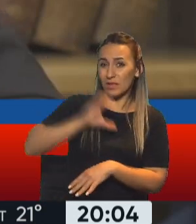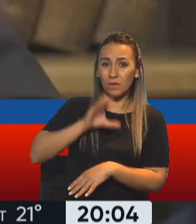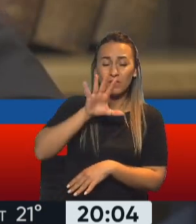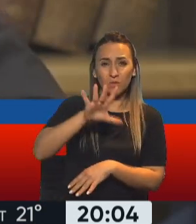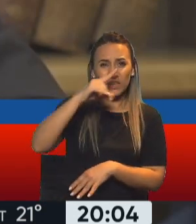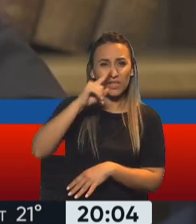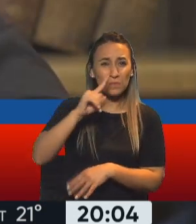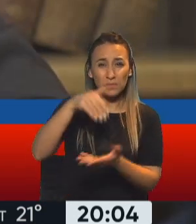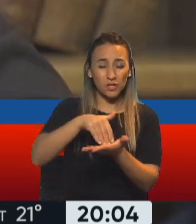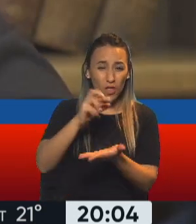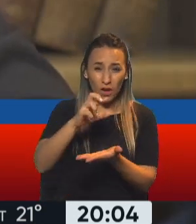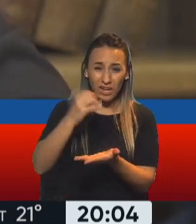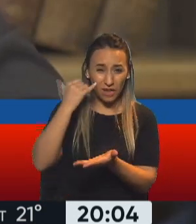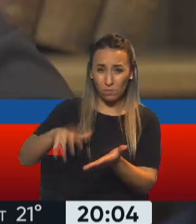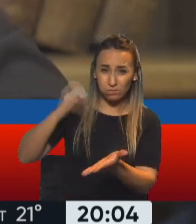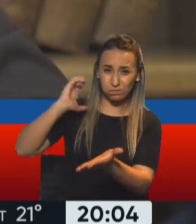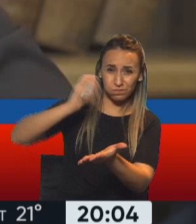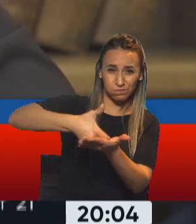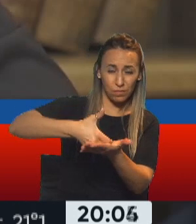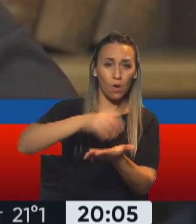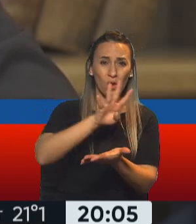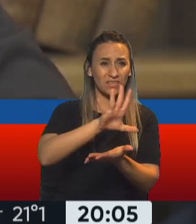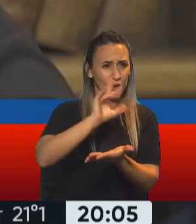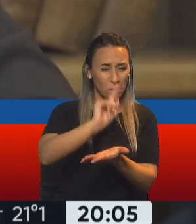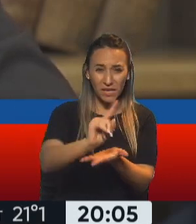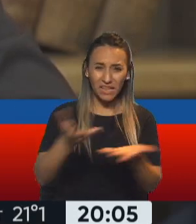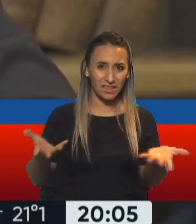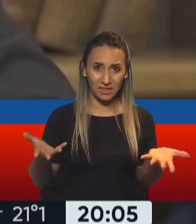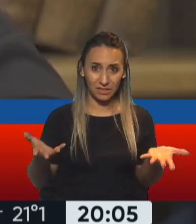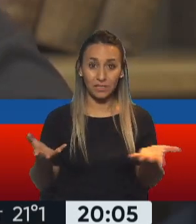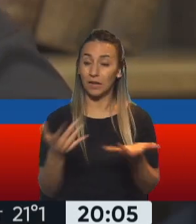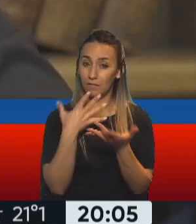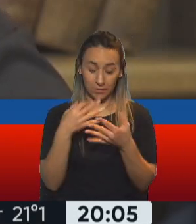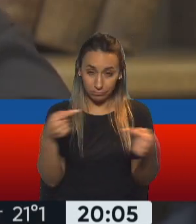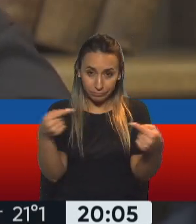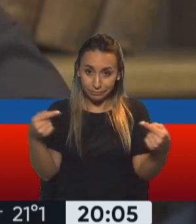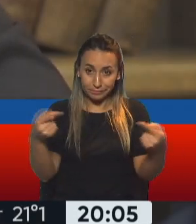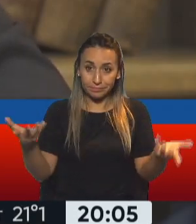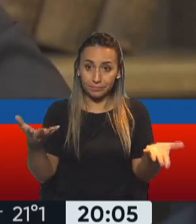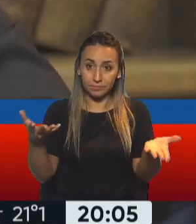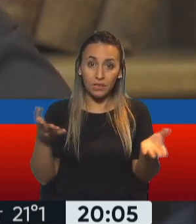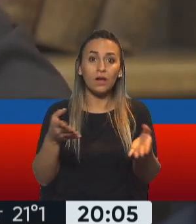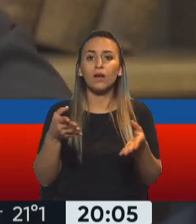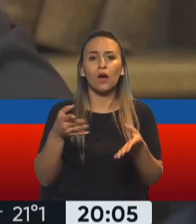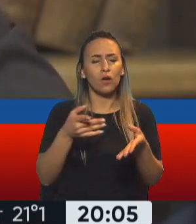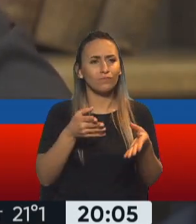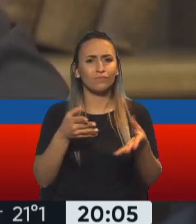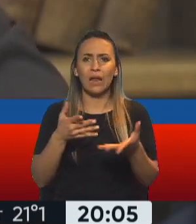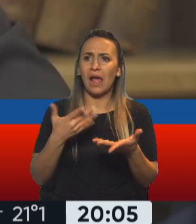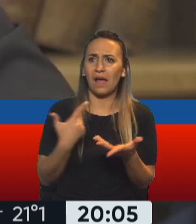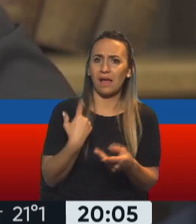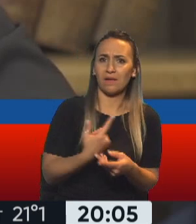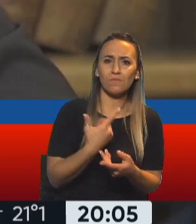dólares, de los cuales se desembolsaron 45.000, absolutamente incompatible con todo sendero de capacidad de